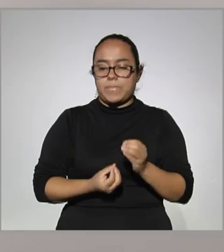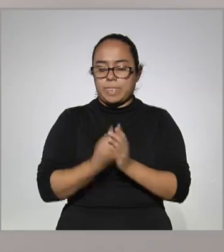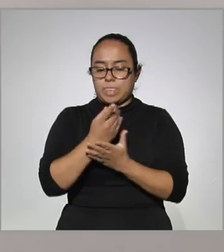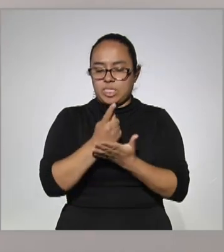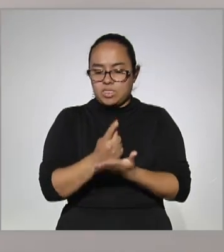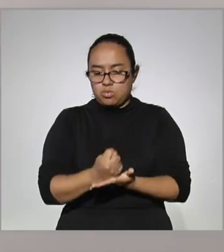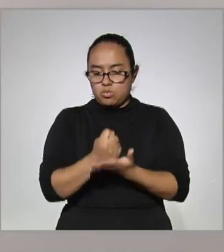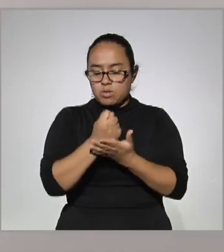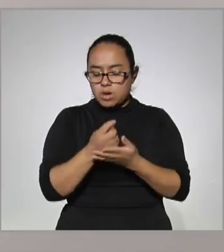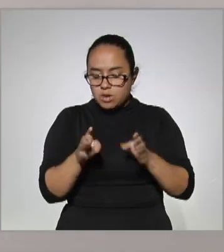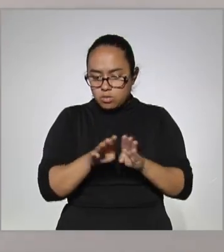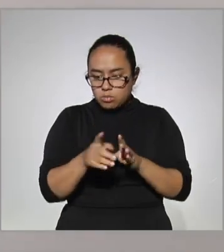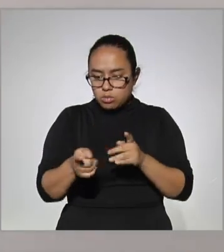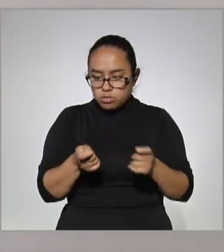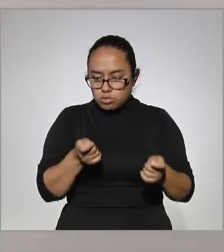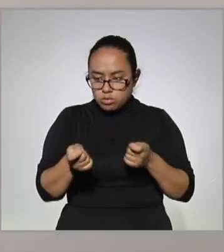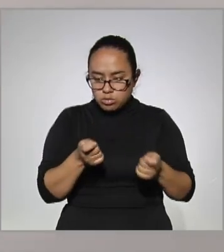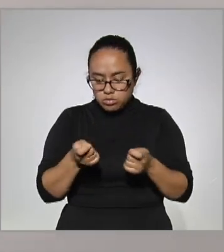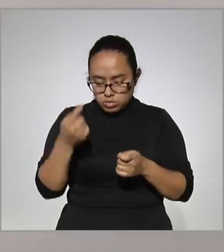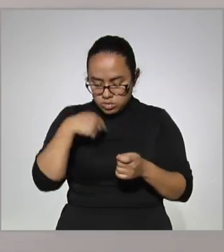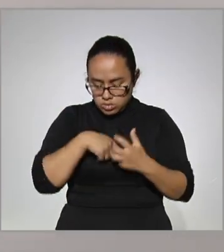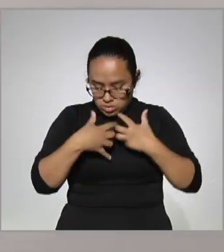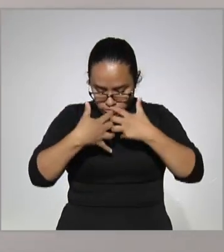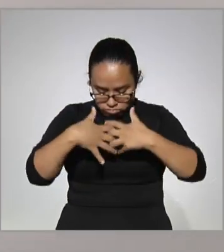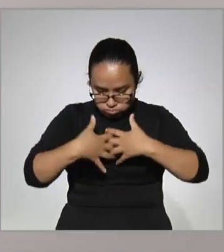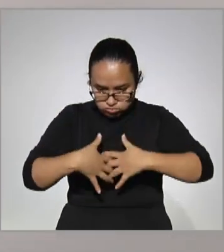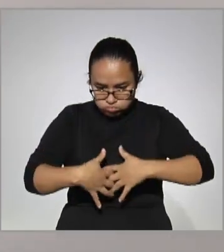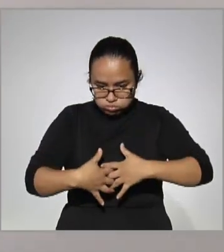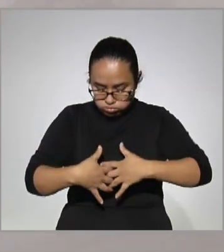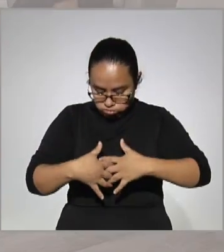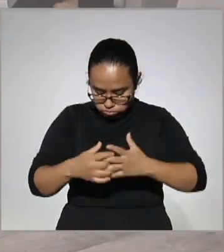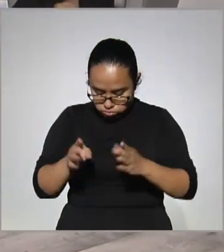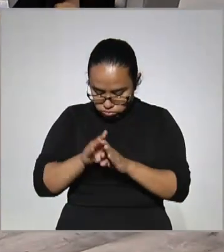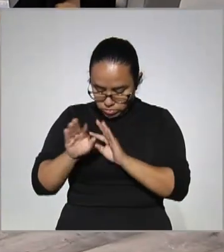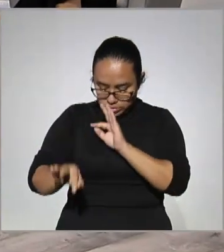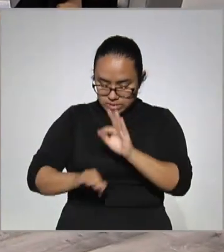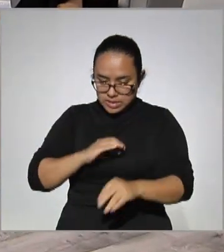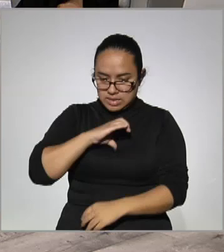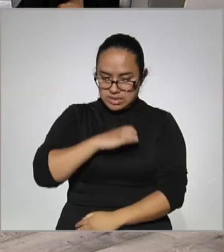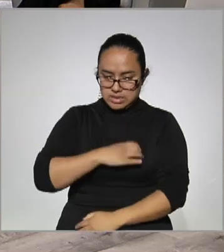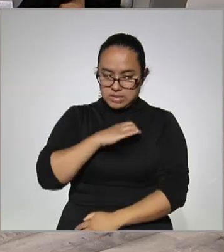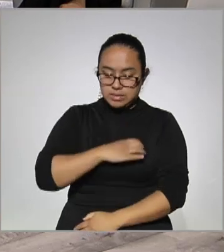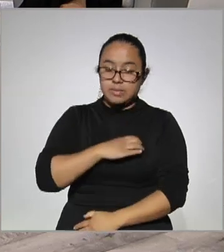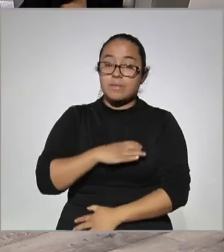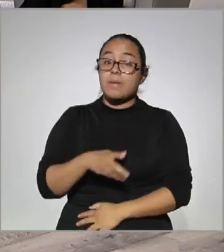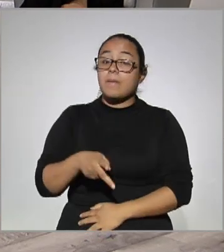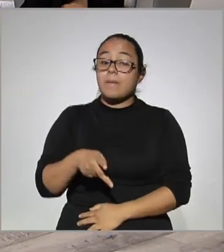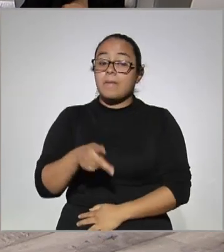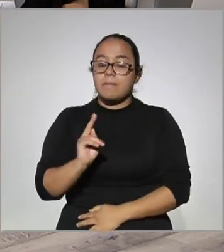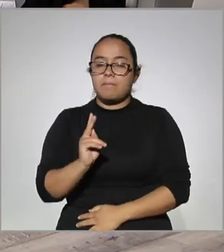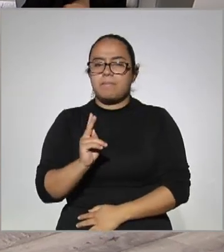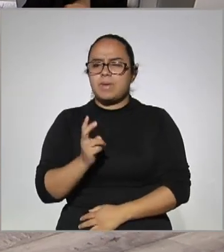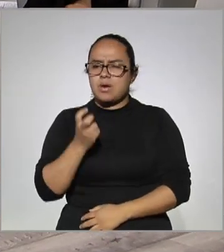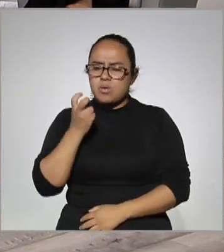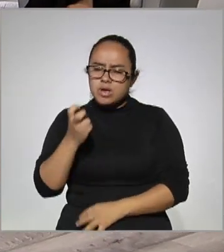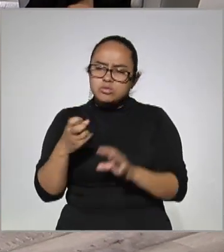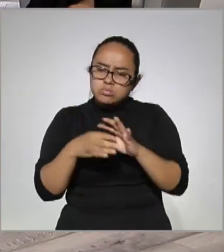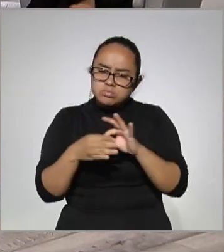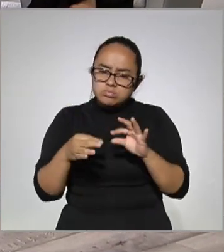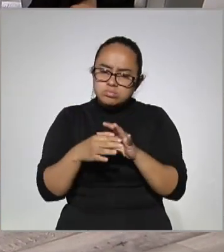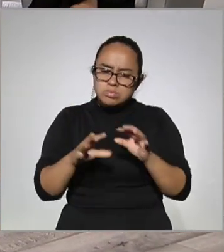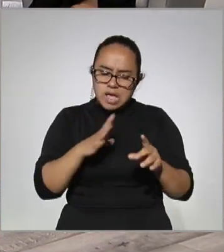terapias de manejo sistémico en el tratamiento oncológico, pero son determinadas de